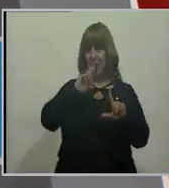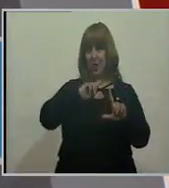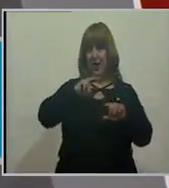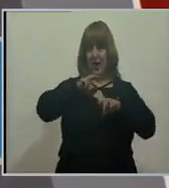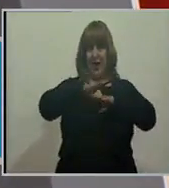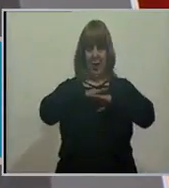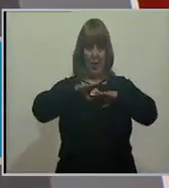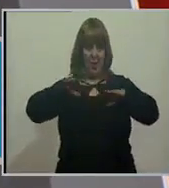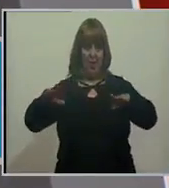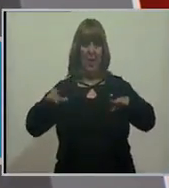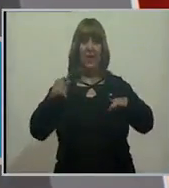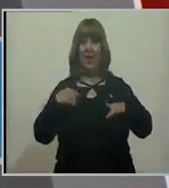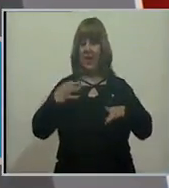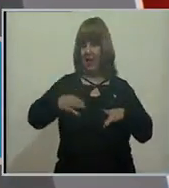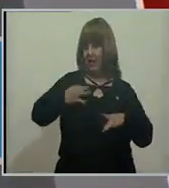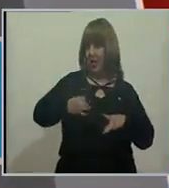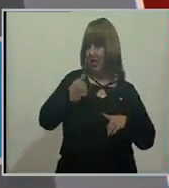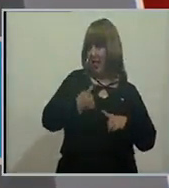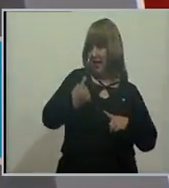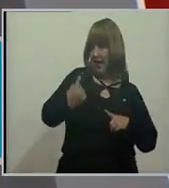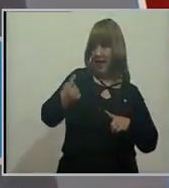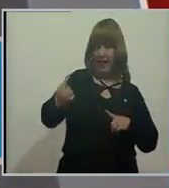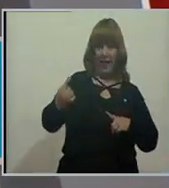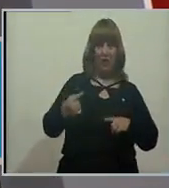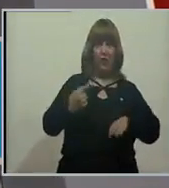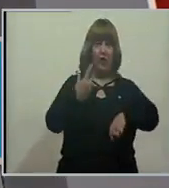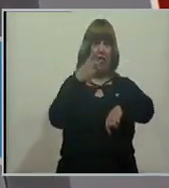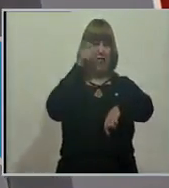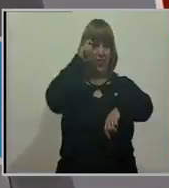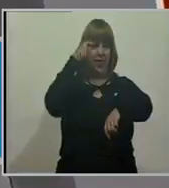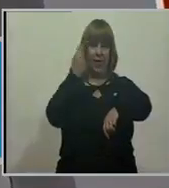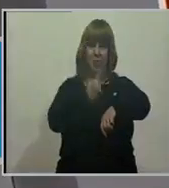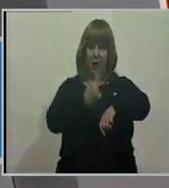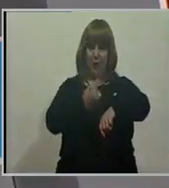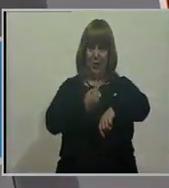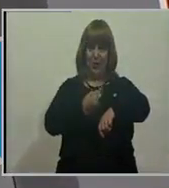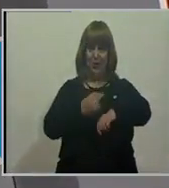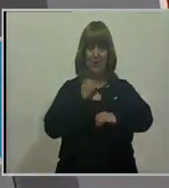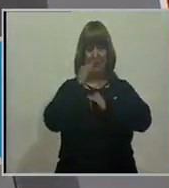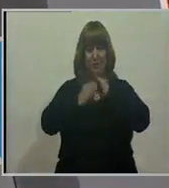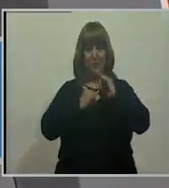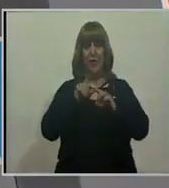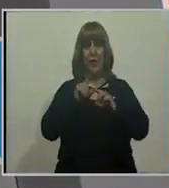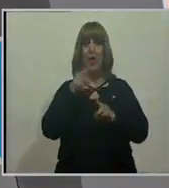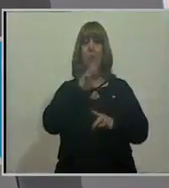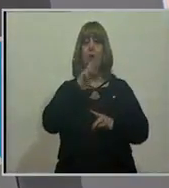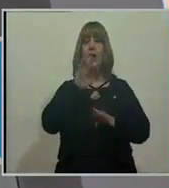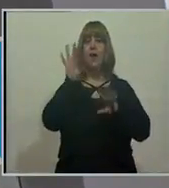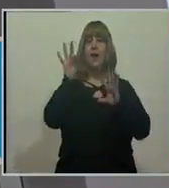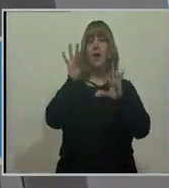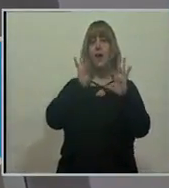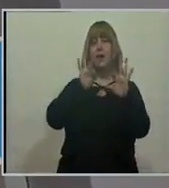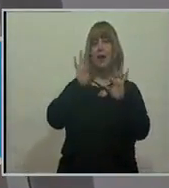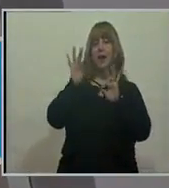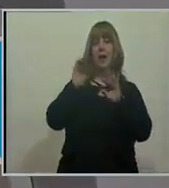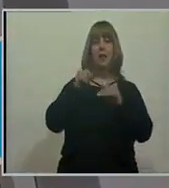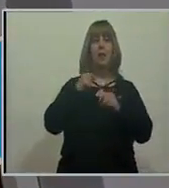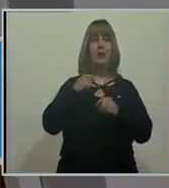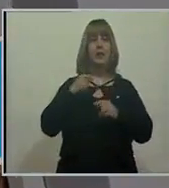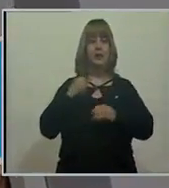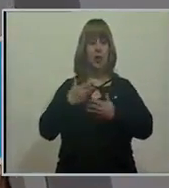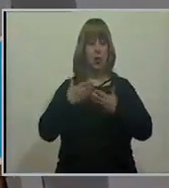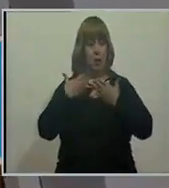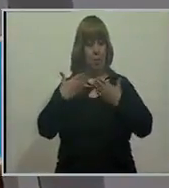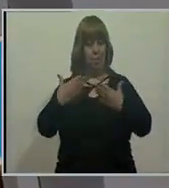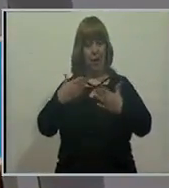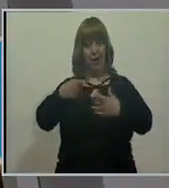escenario que cuentan su historia de vida en 10 minutos. Son mujeres que elegimos por el impacto que producen en la sociedad,